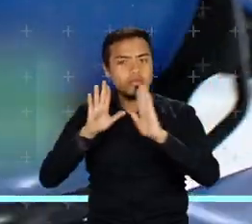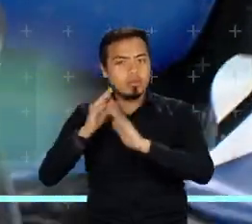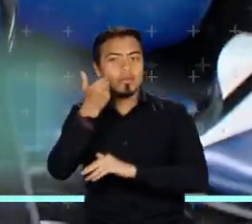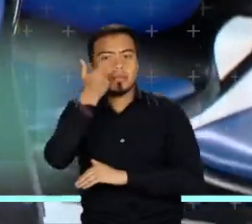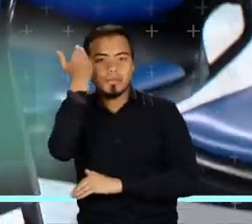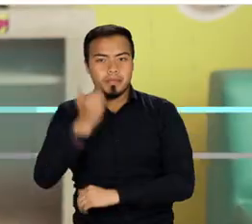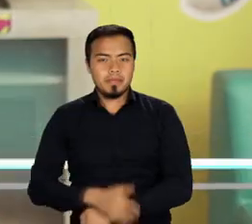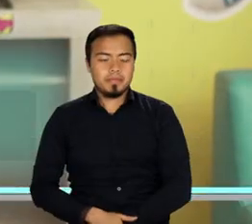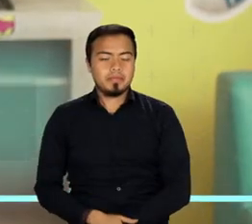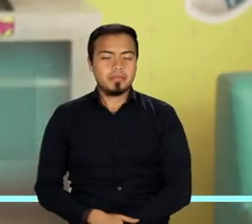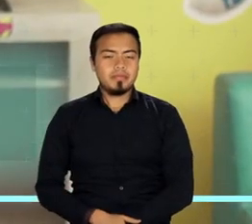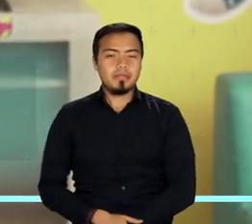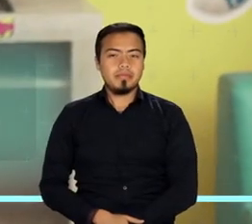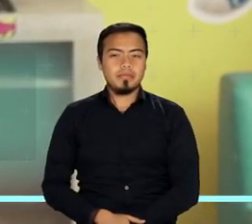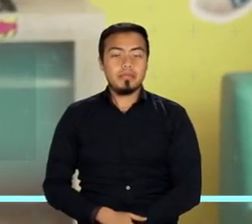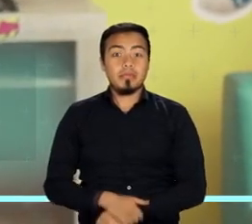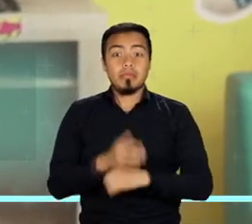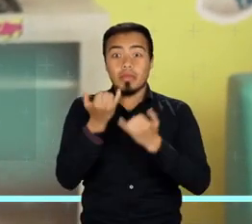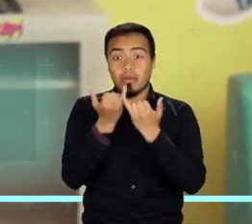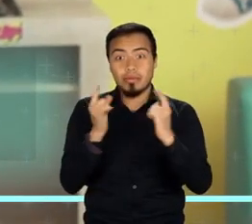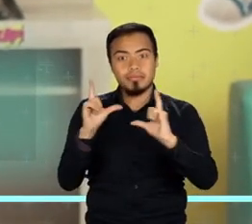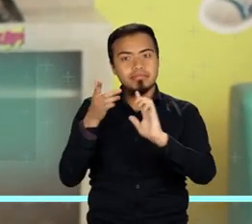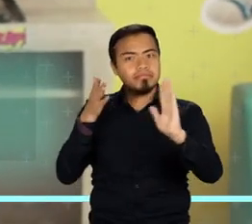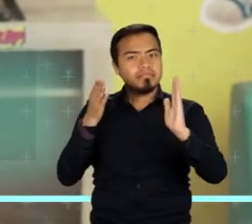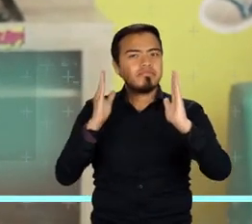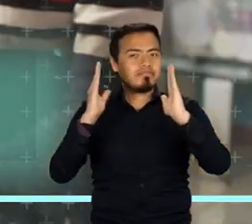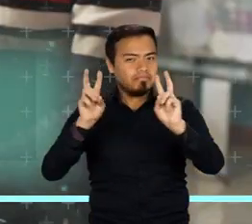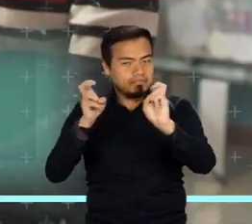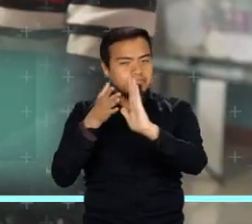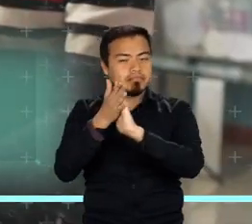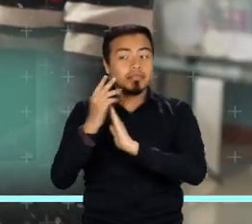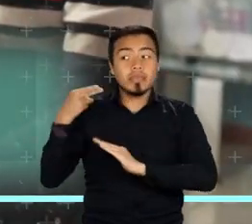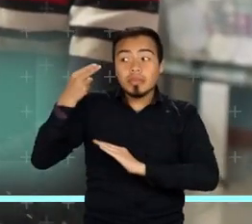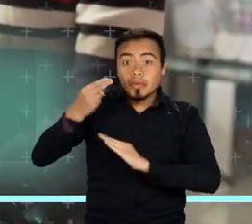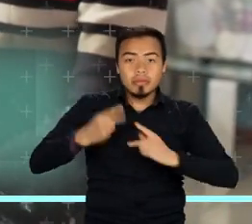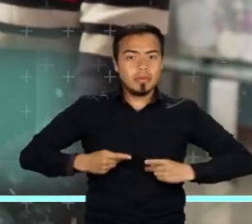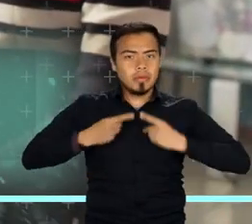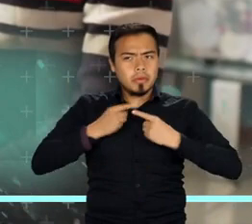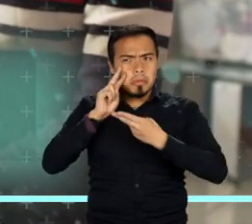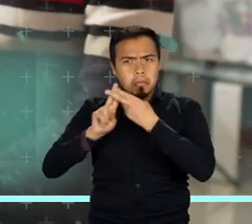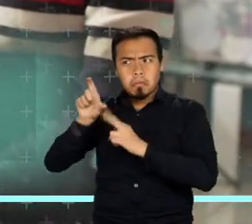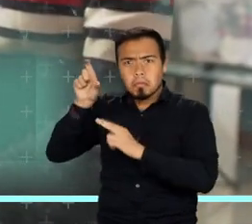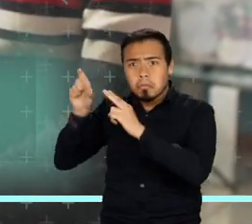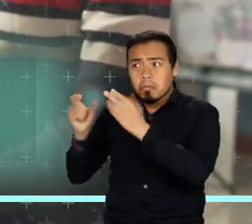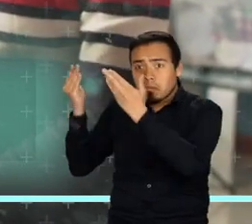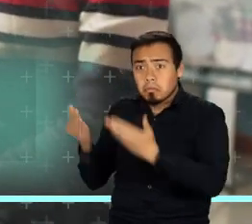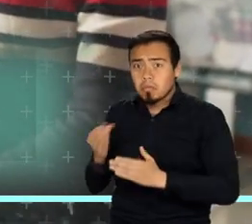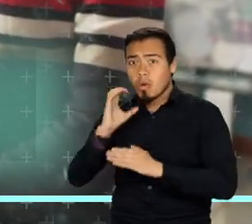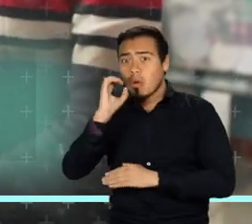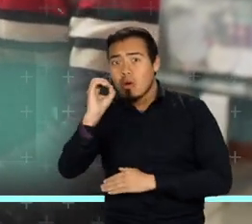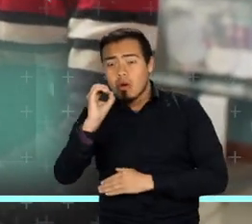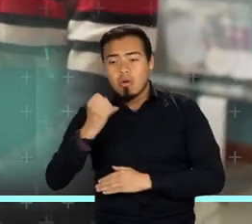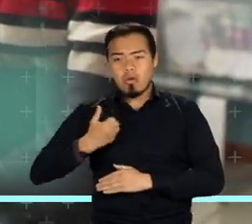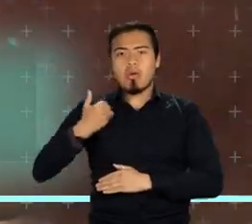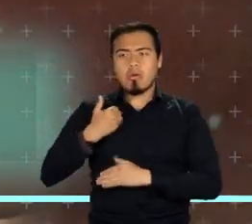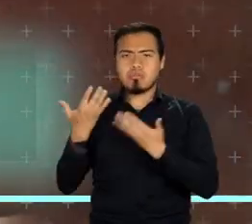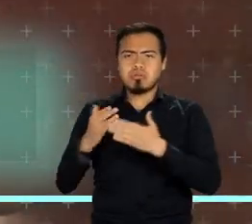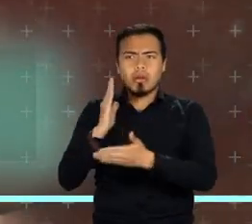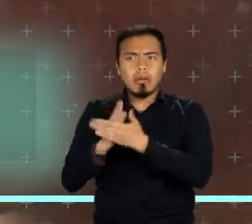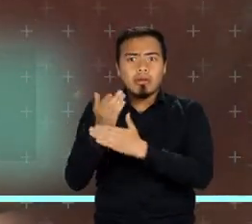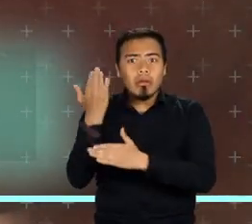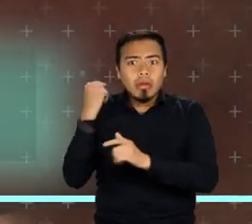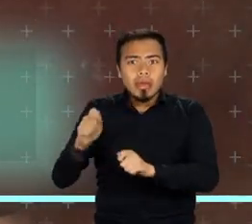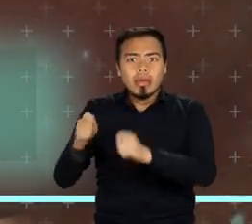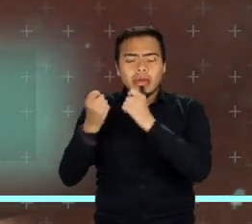adultos. En nuestra sección Historias de Vida, conoceremos la experiencia de un joven que superó una leucemia a